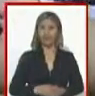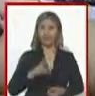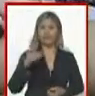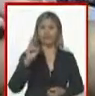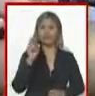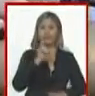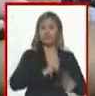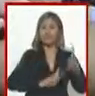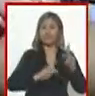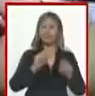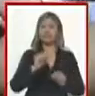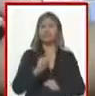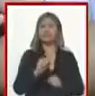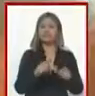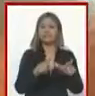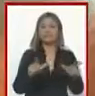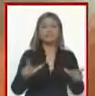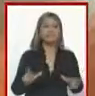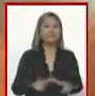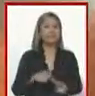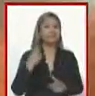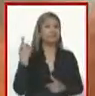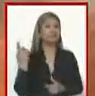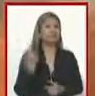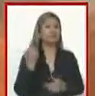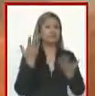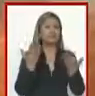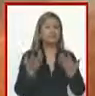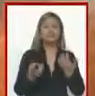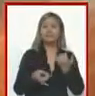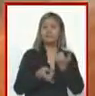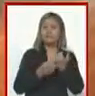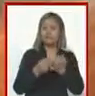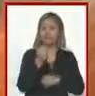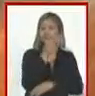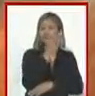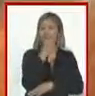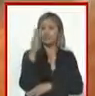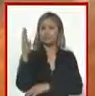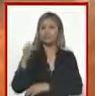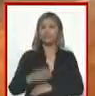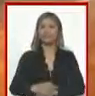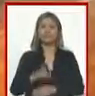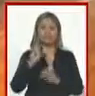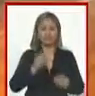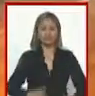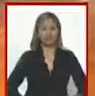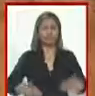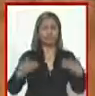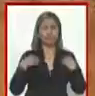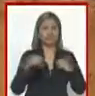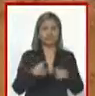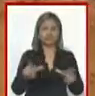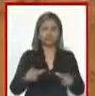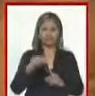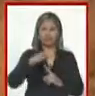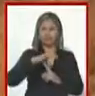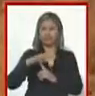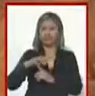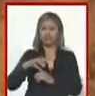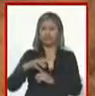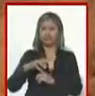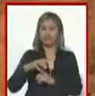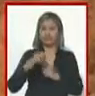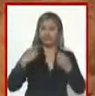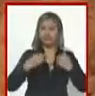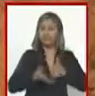no es una población que se está quemando, es simplemente las reservas forestales, no son habitables esas reservas. El helicóptero